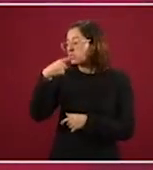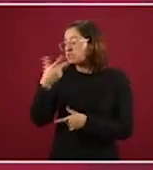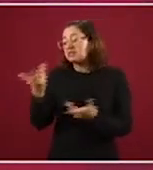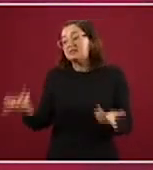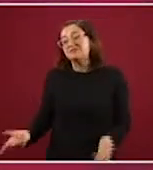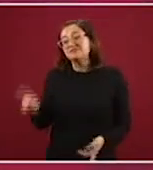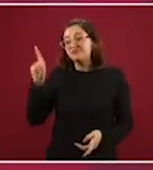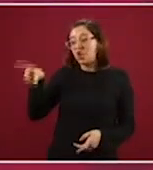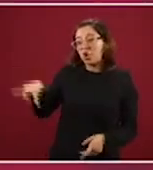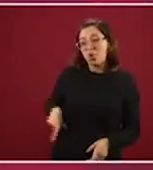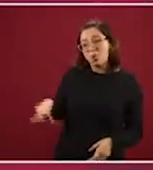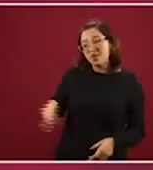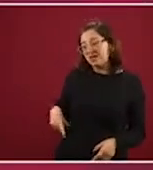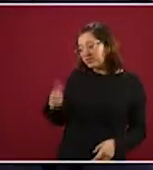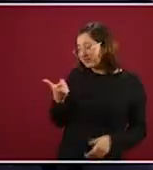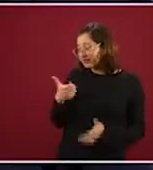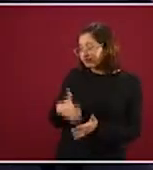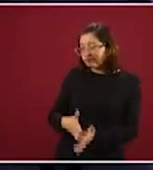austeridad.